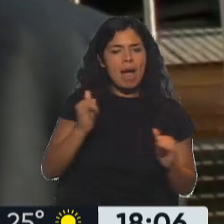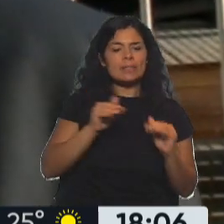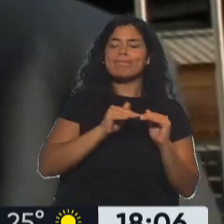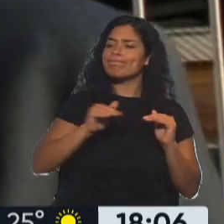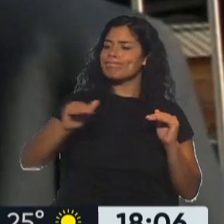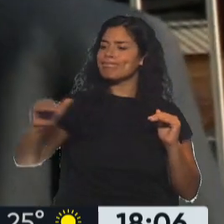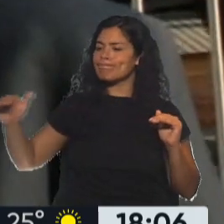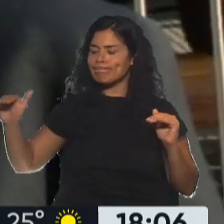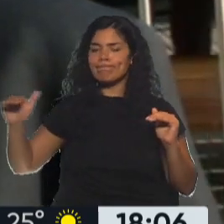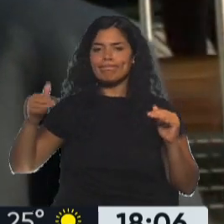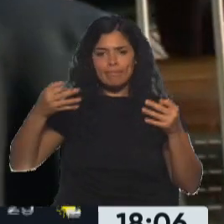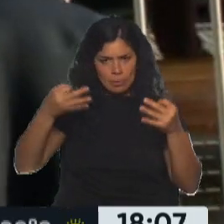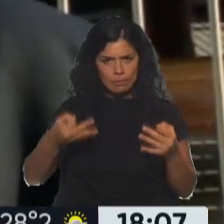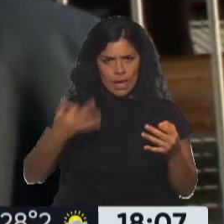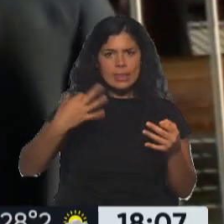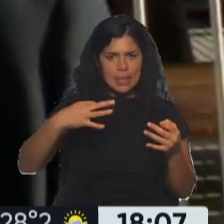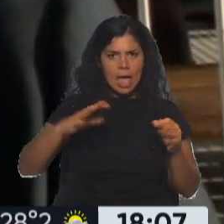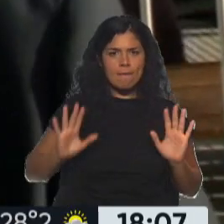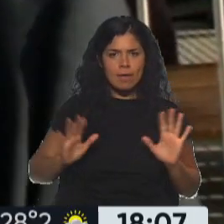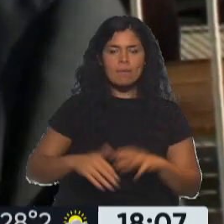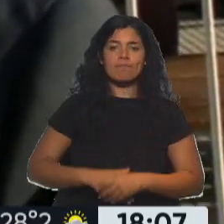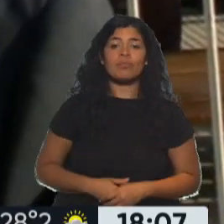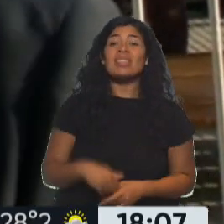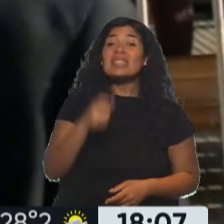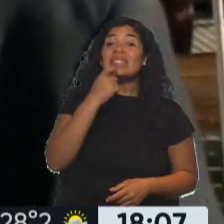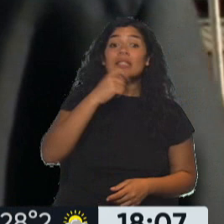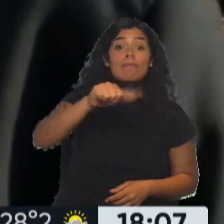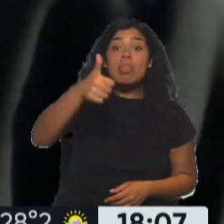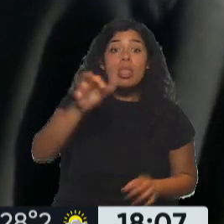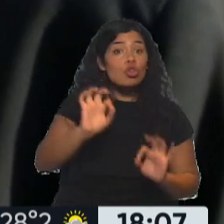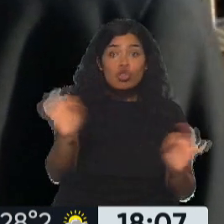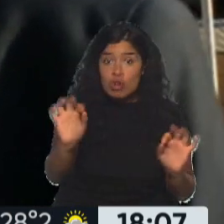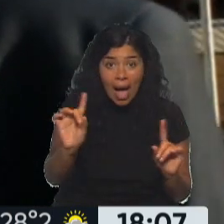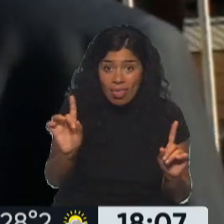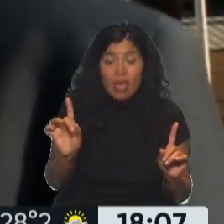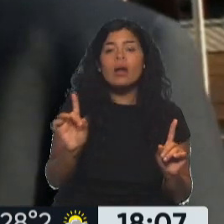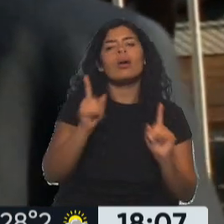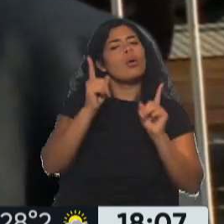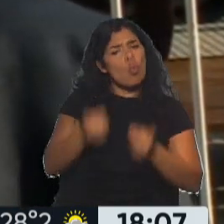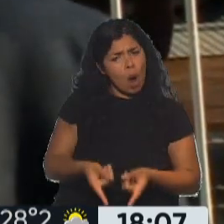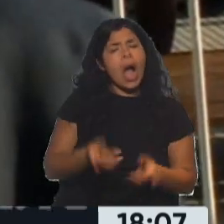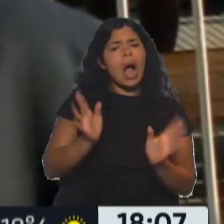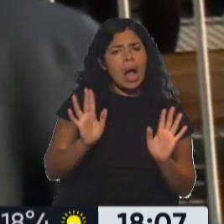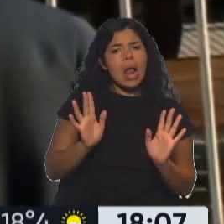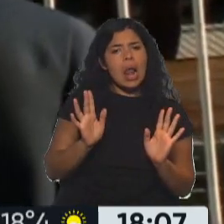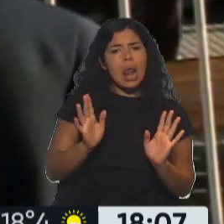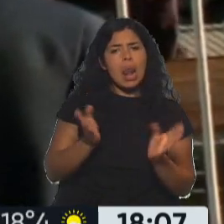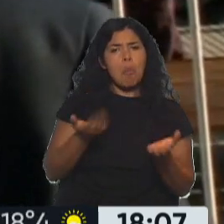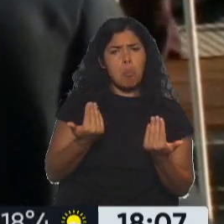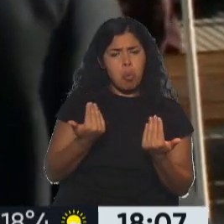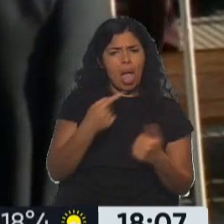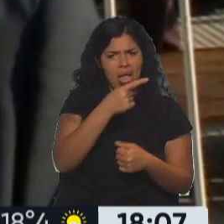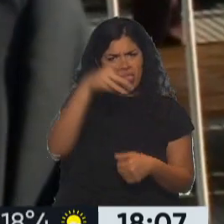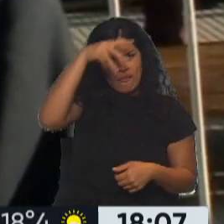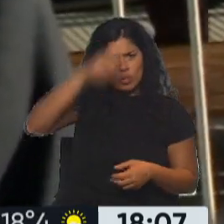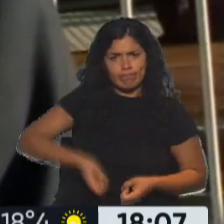encontrar una posición en común, y si no se lograba después de esa discusión interna, sí, por supuesto, poder expresarla en forma personal,